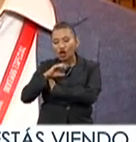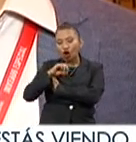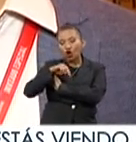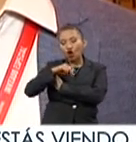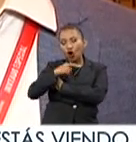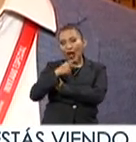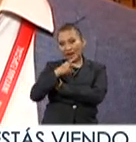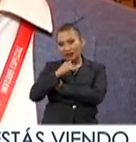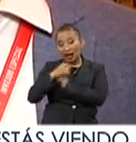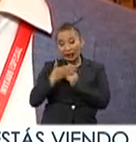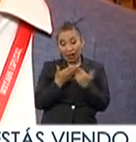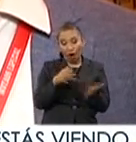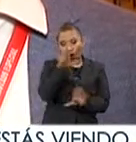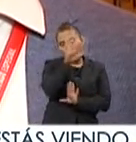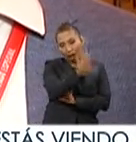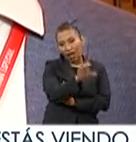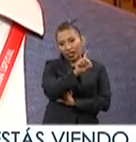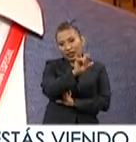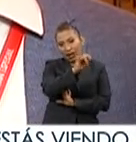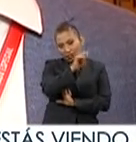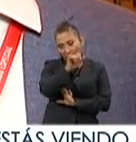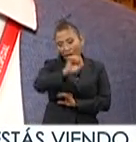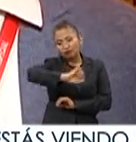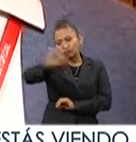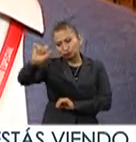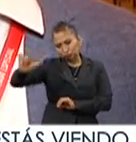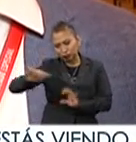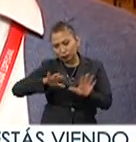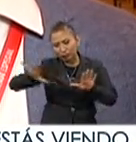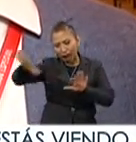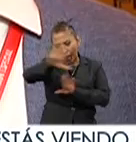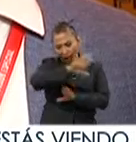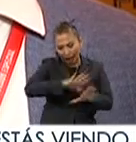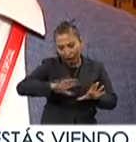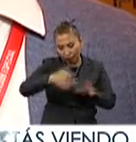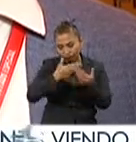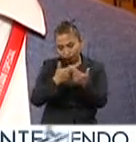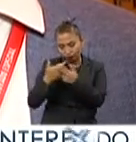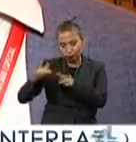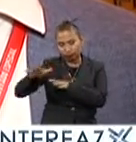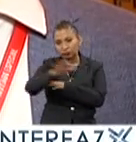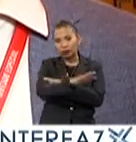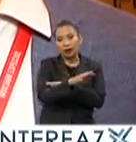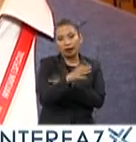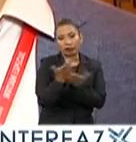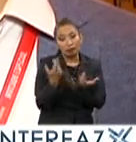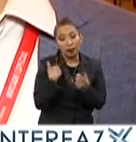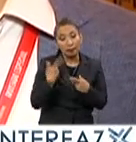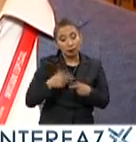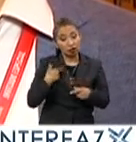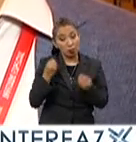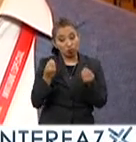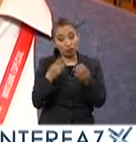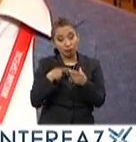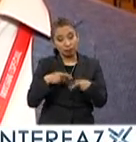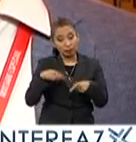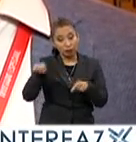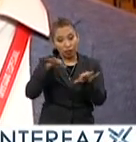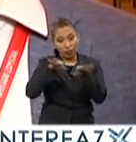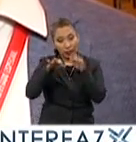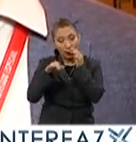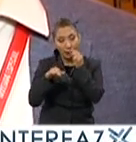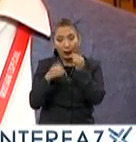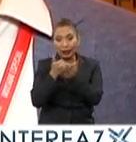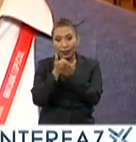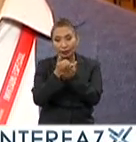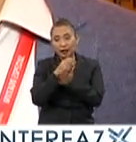iconográfica y ahora en la parte digital también. Pero es bastante, pues sí, somos muchas personas, ¿no?, los que